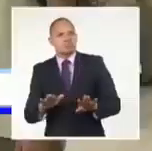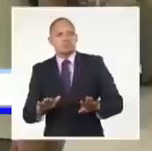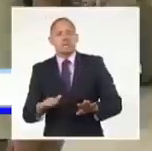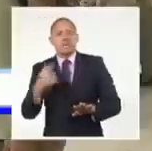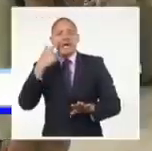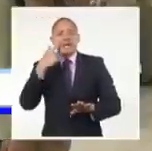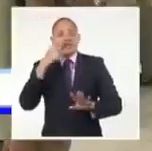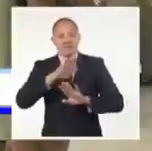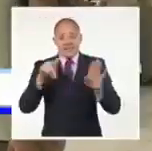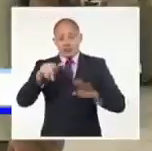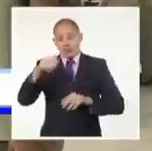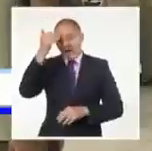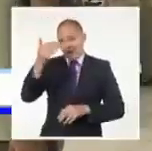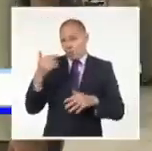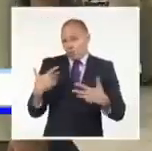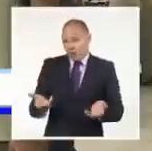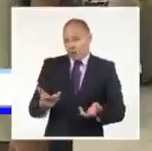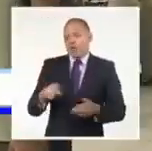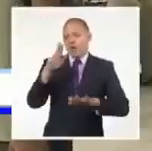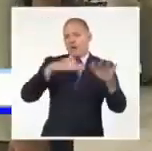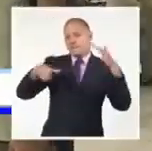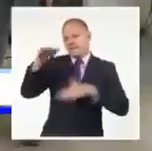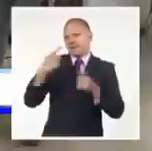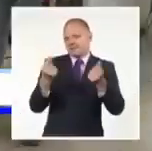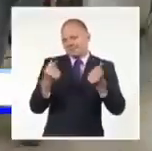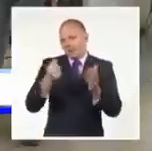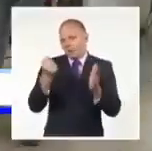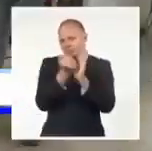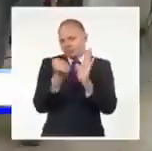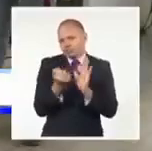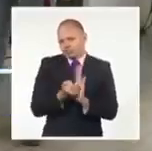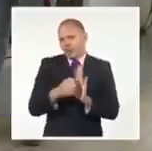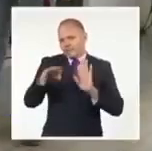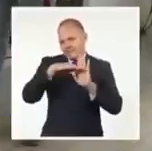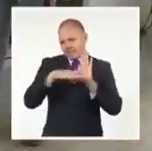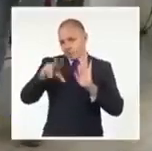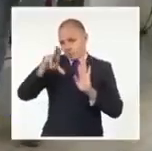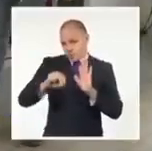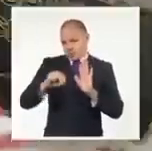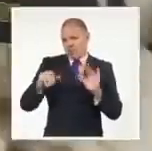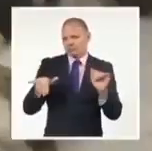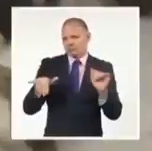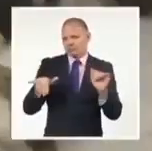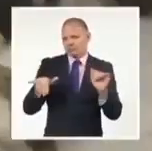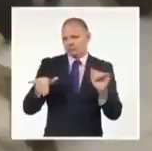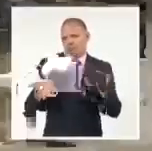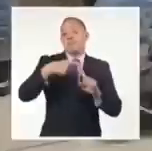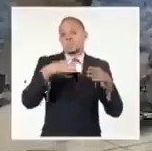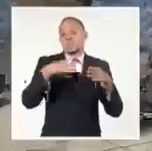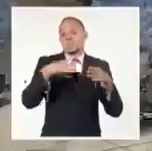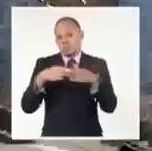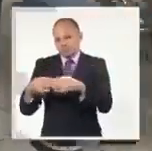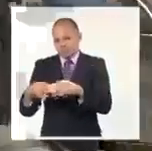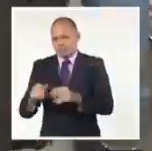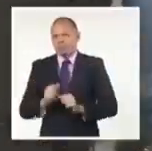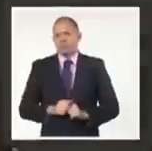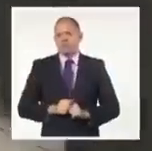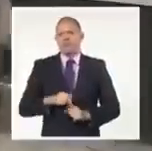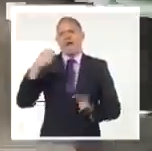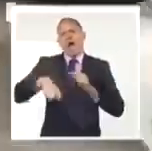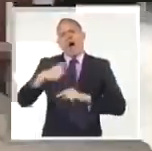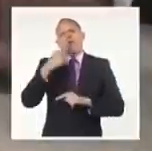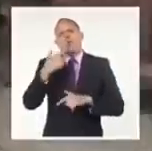medidas aduanales y arancelarias en puertos y aeropuertos. La determinación del carácter comercial por el valor de la importación y no por las cantidades